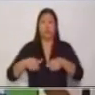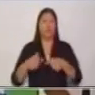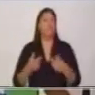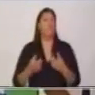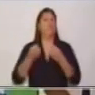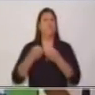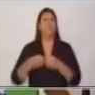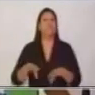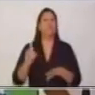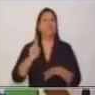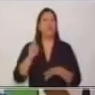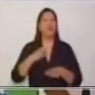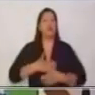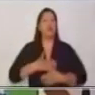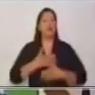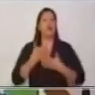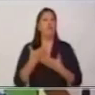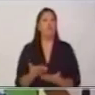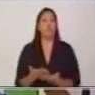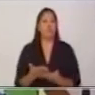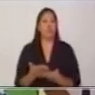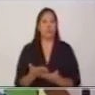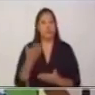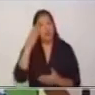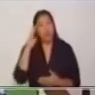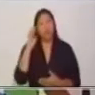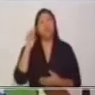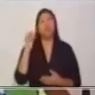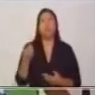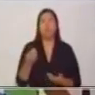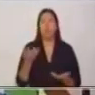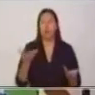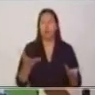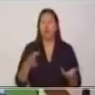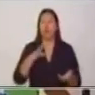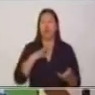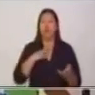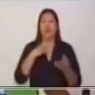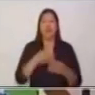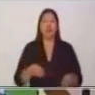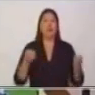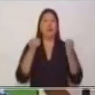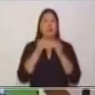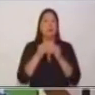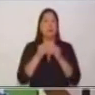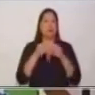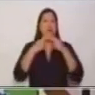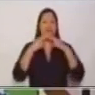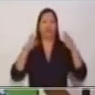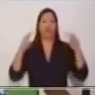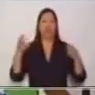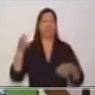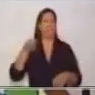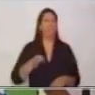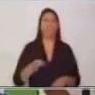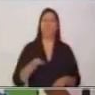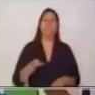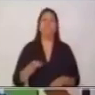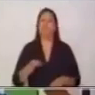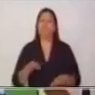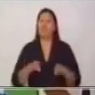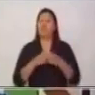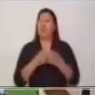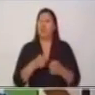credibilidad, sobrevenida como consecuencia de la extensión de las fake news y la desconfianza que provoca. Si te das